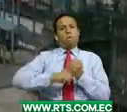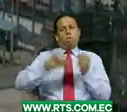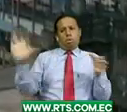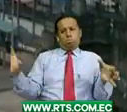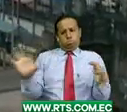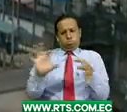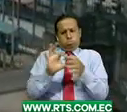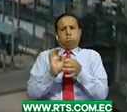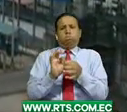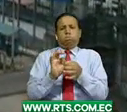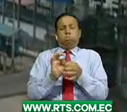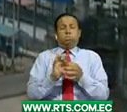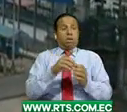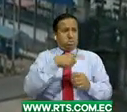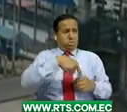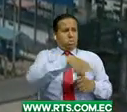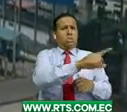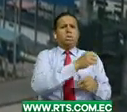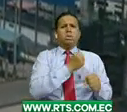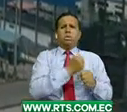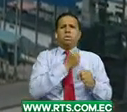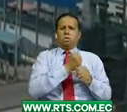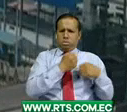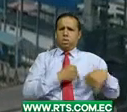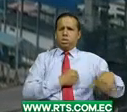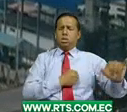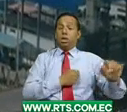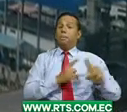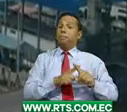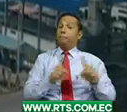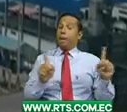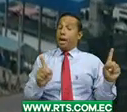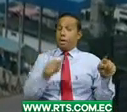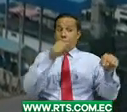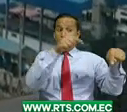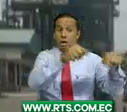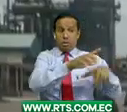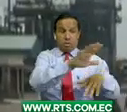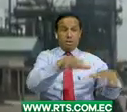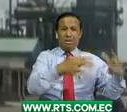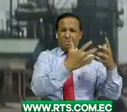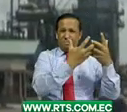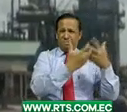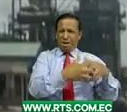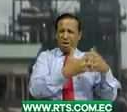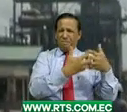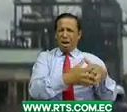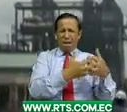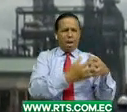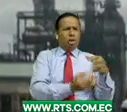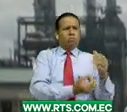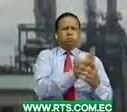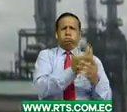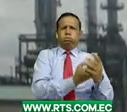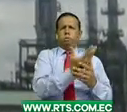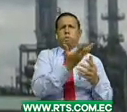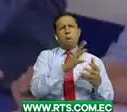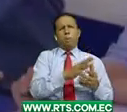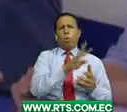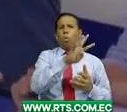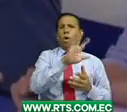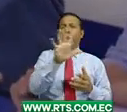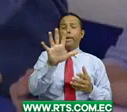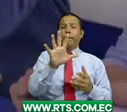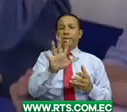los puestos de trabajo, pero hay que precautelar que esta refinería, que procesa 45 mil barriles al día,